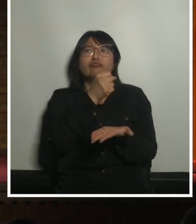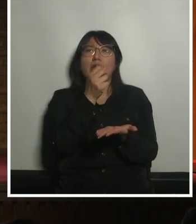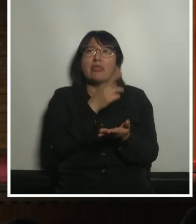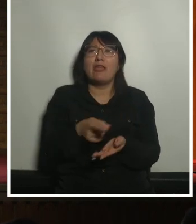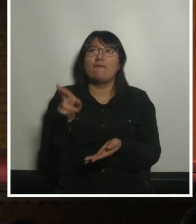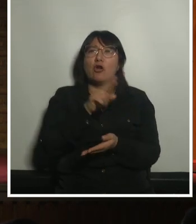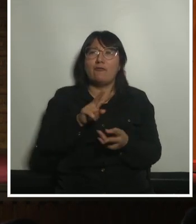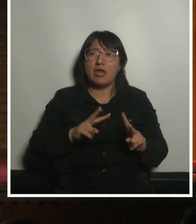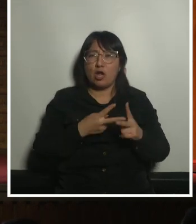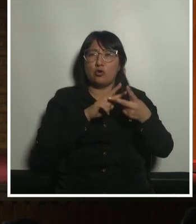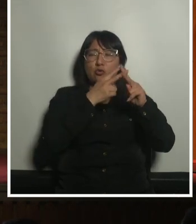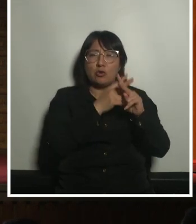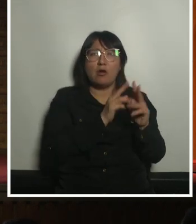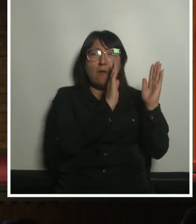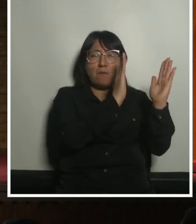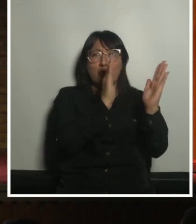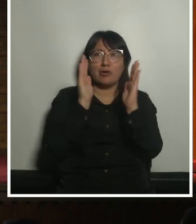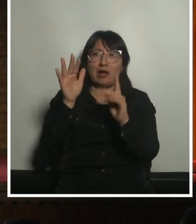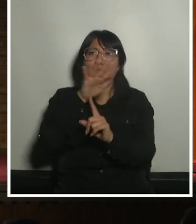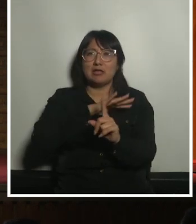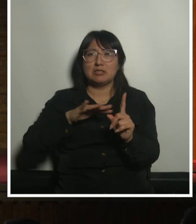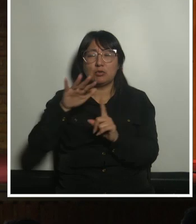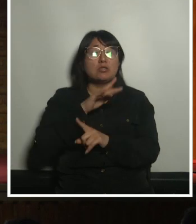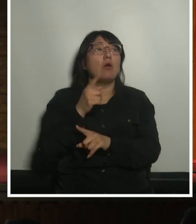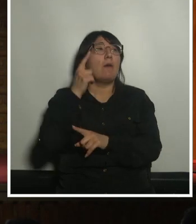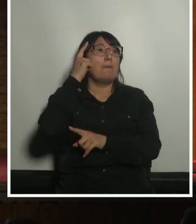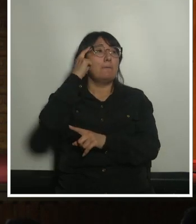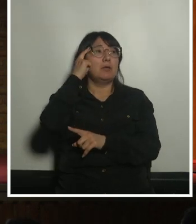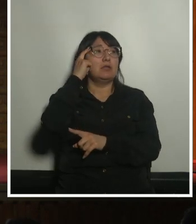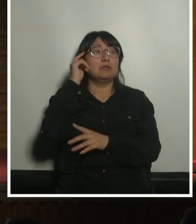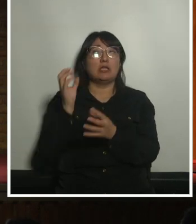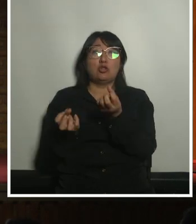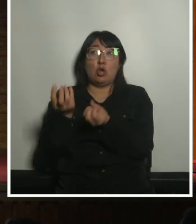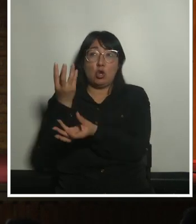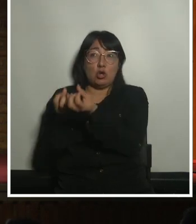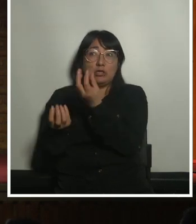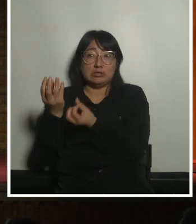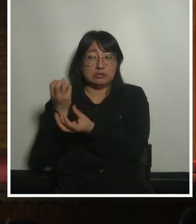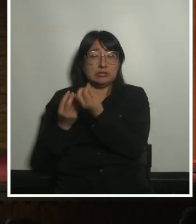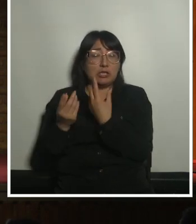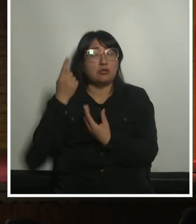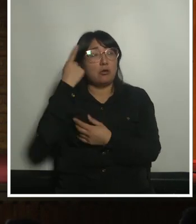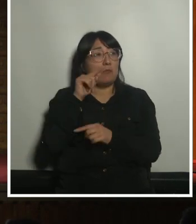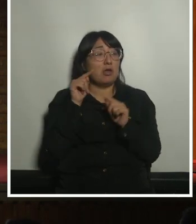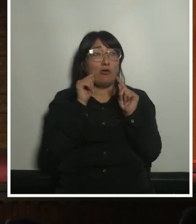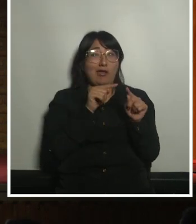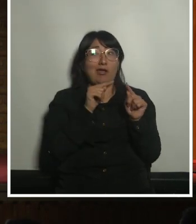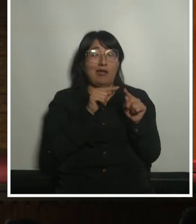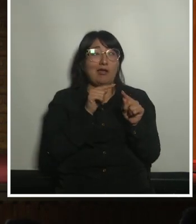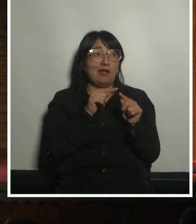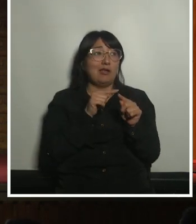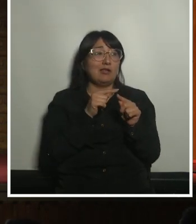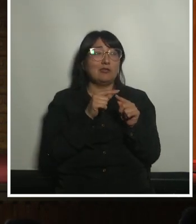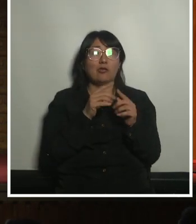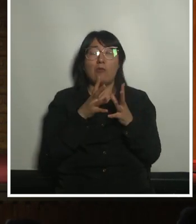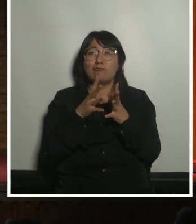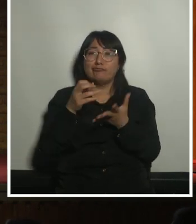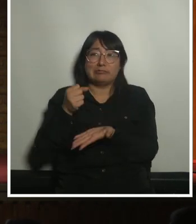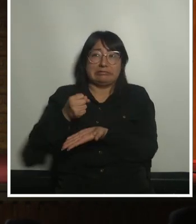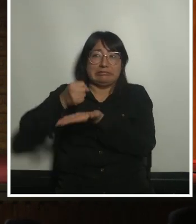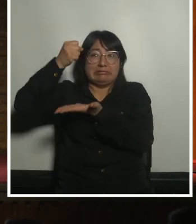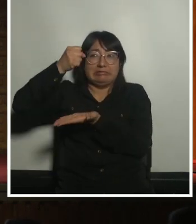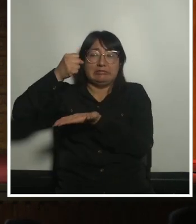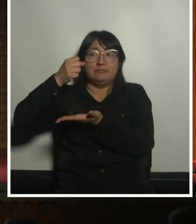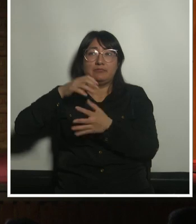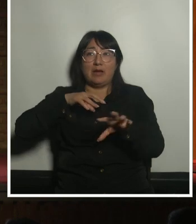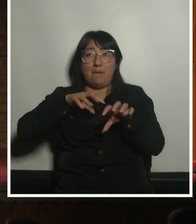reconstrucción por cada evento, contando incluso los incendios, ¿cierto?, forestales, pero esto generó un alto costo para el Producto